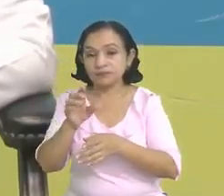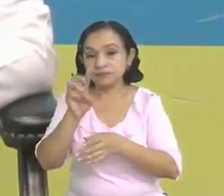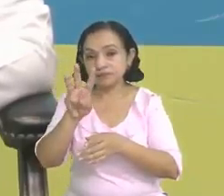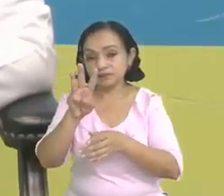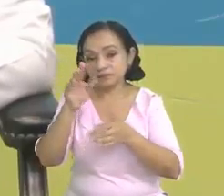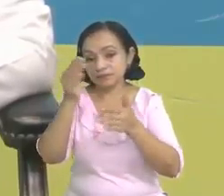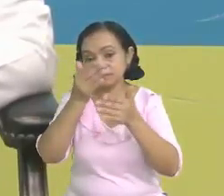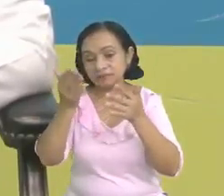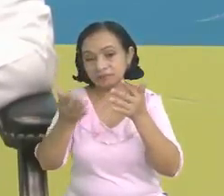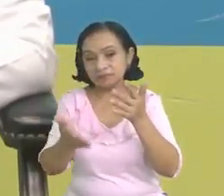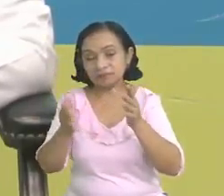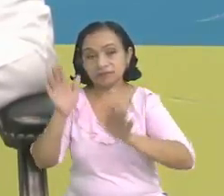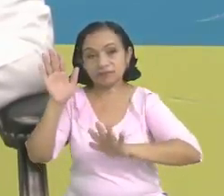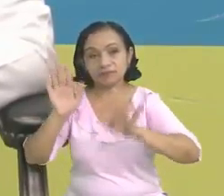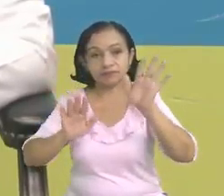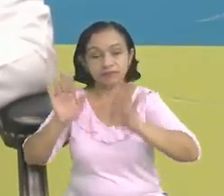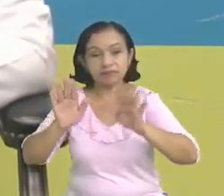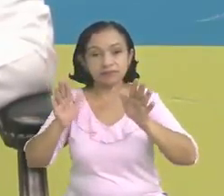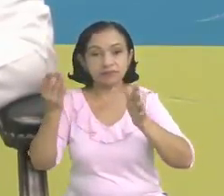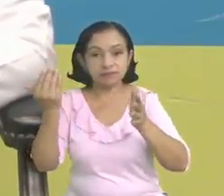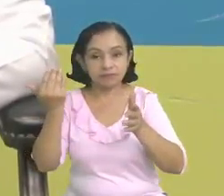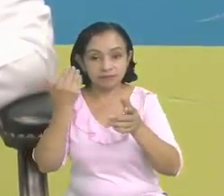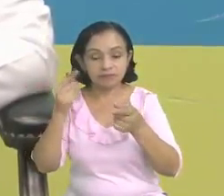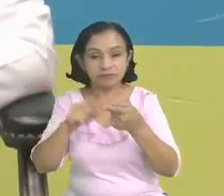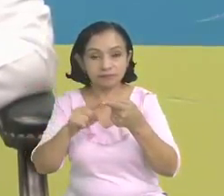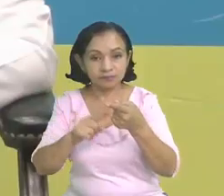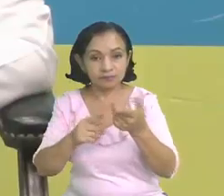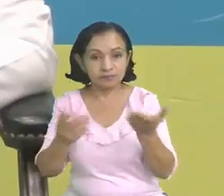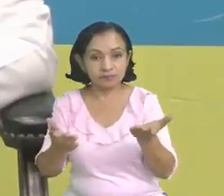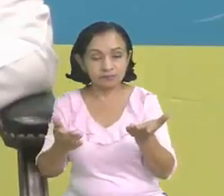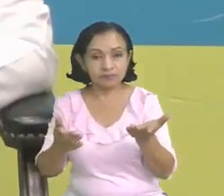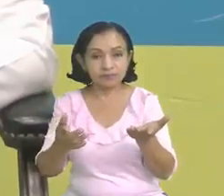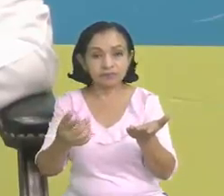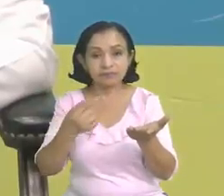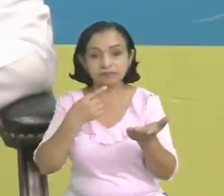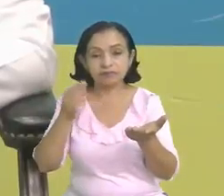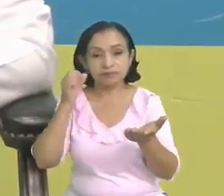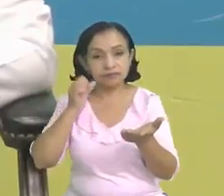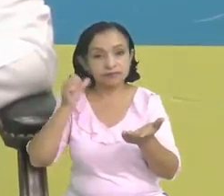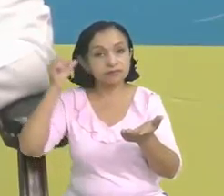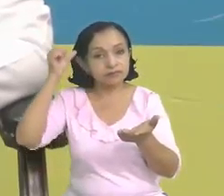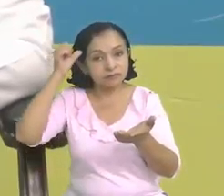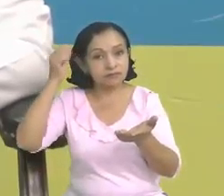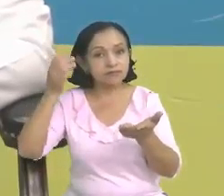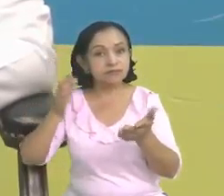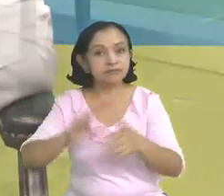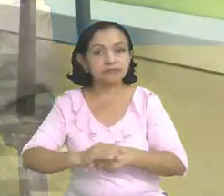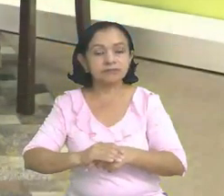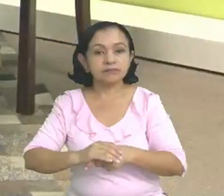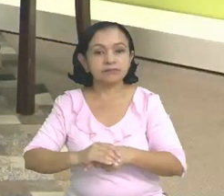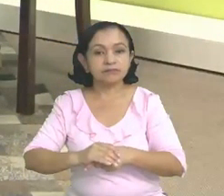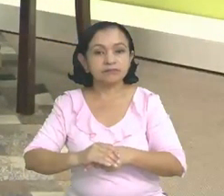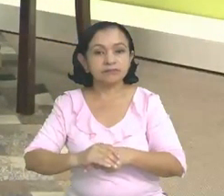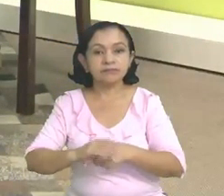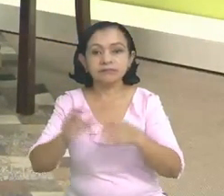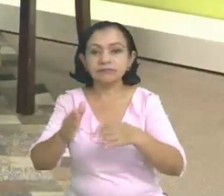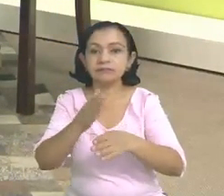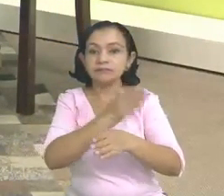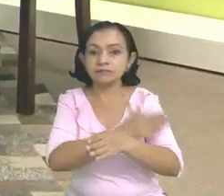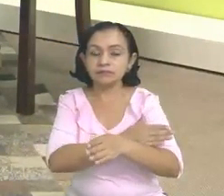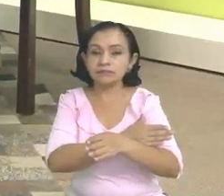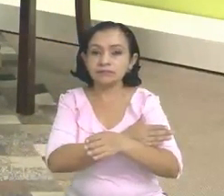donde está la parte precoz, la intermedia y la tardía, ¿verdad? Que es cuando ya llegan a la adultez. Usted me decía en la primera parte del programa que los